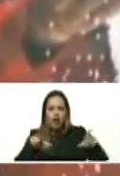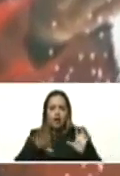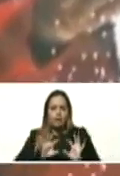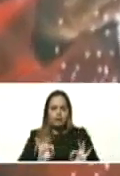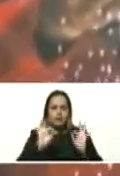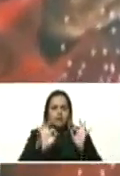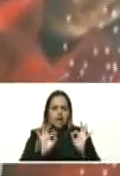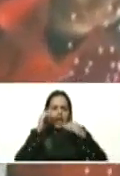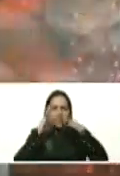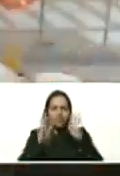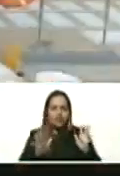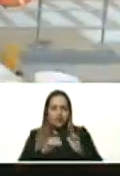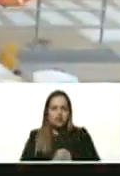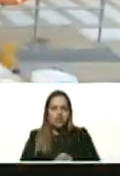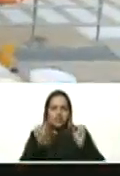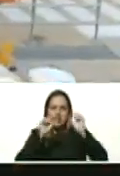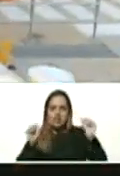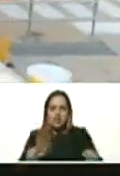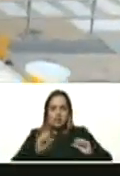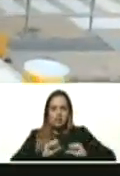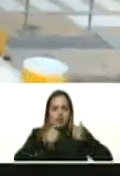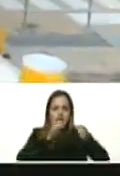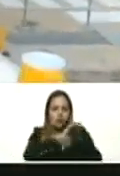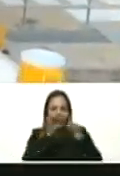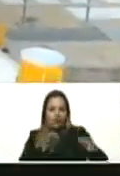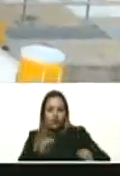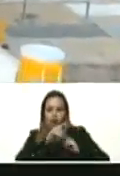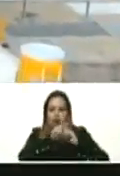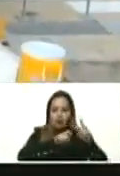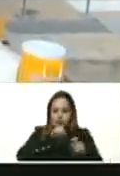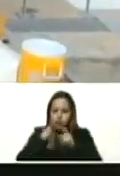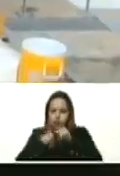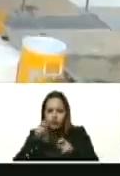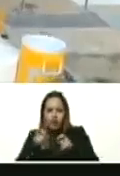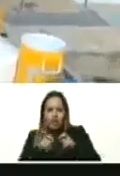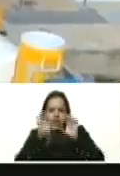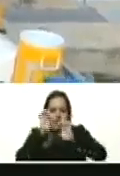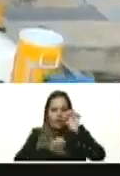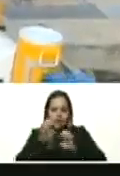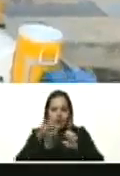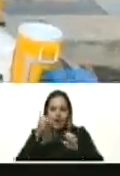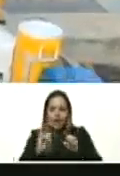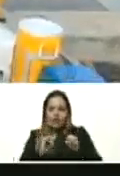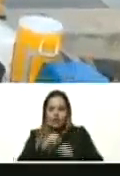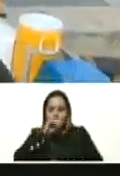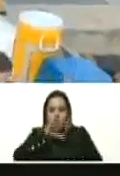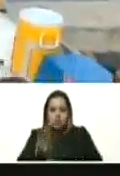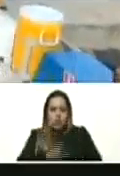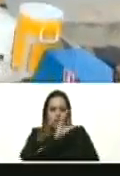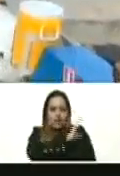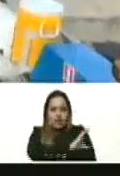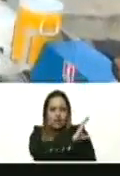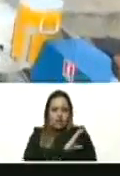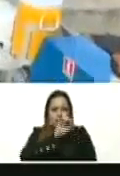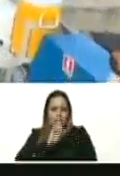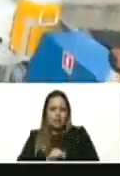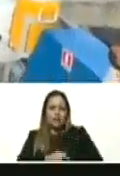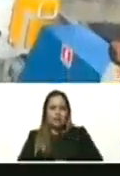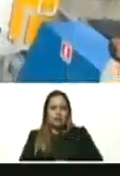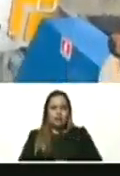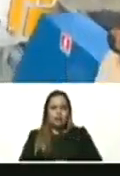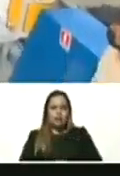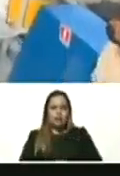viernes. El sistema inicia con una herramienta de consultas con historias clínicas automatizadas para evitar la saturación del centro